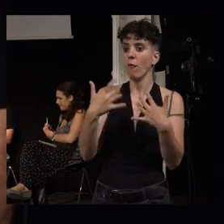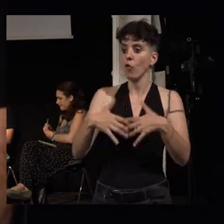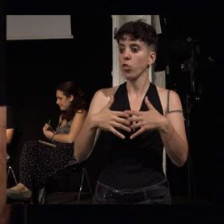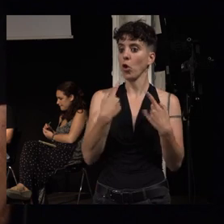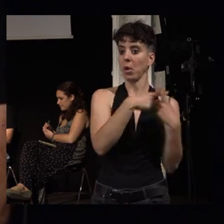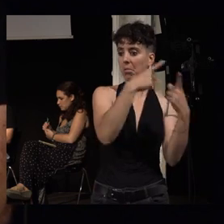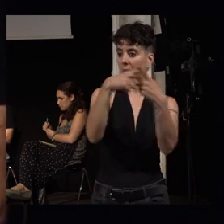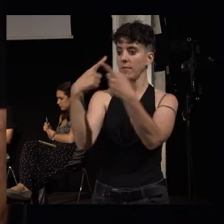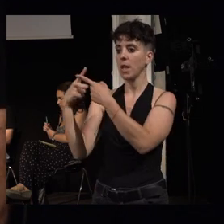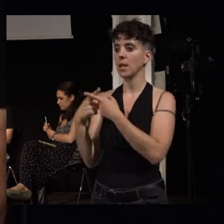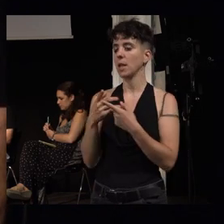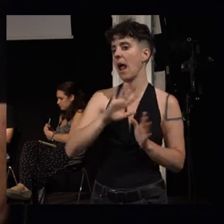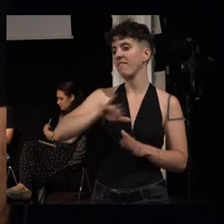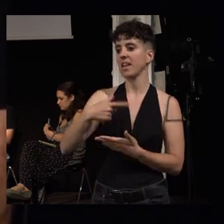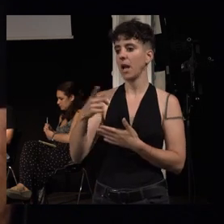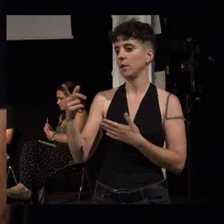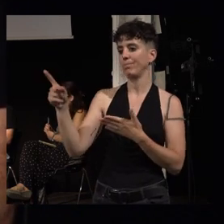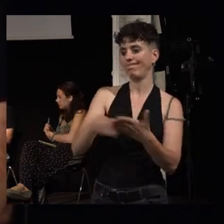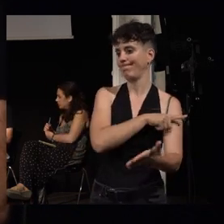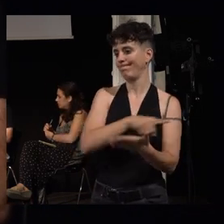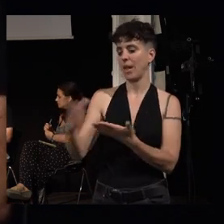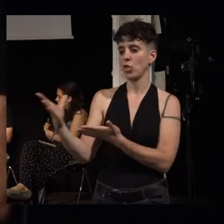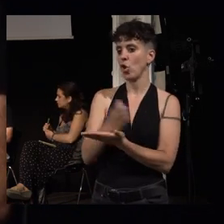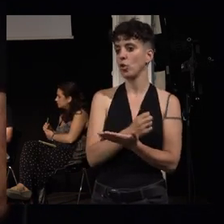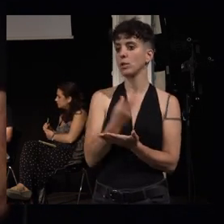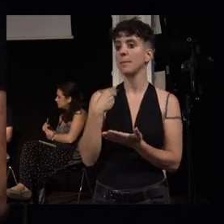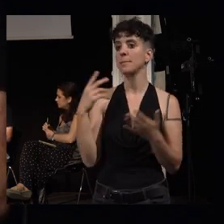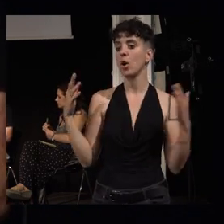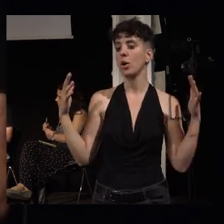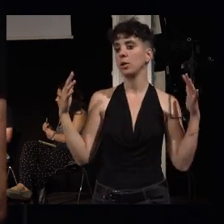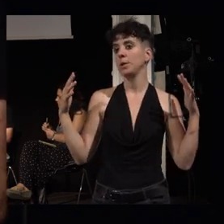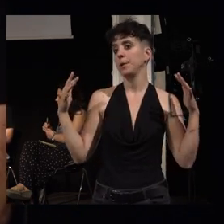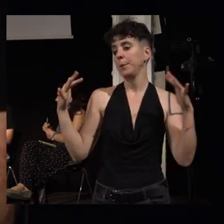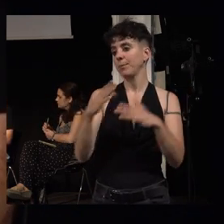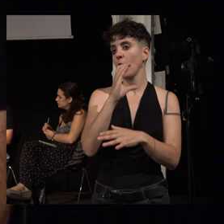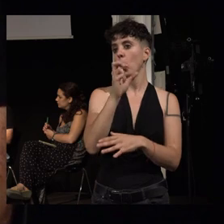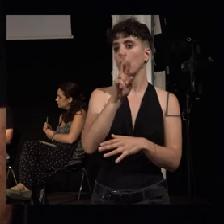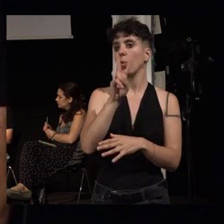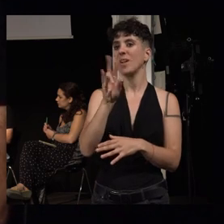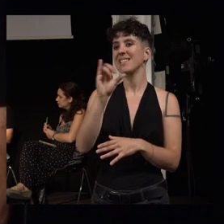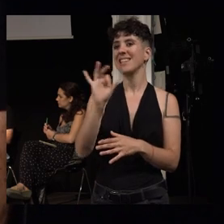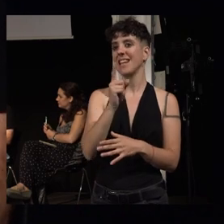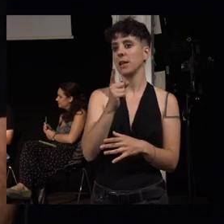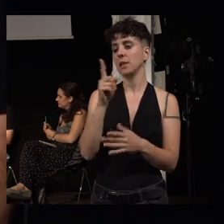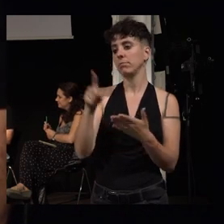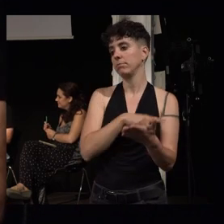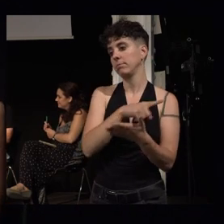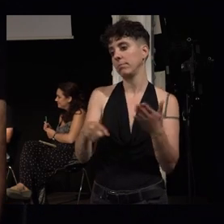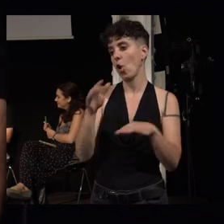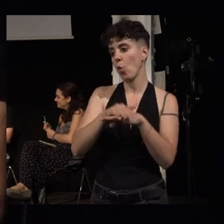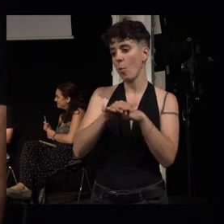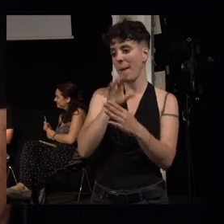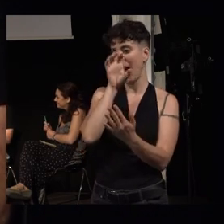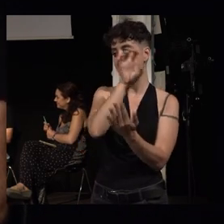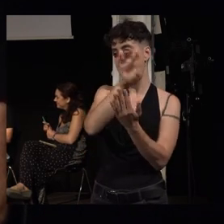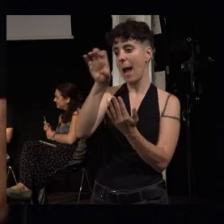se las cargaron todas para esto, ¿no? Ahora el cruising también se lo ha cargado las aplicaciones y todo esto, y el cruising ya no es culpa que